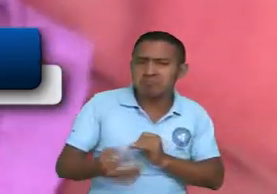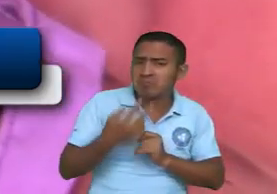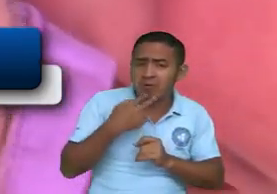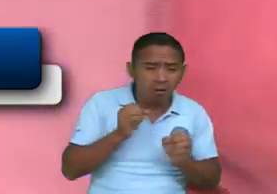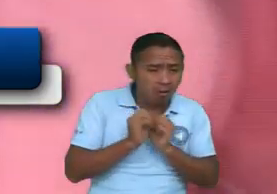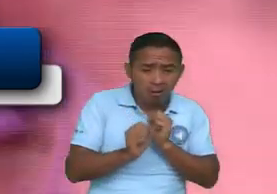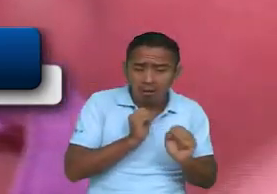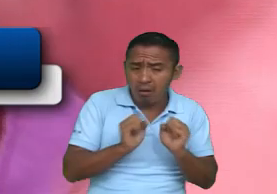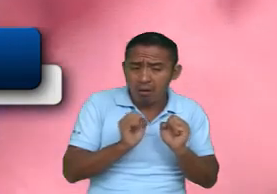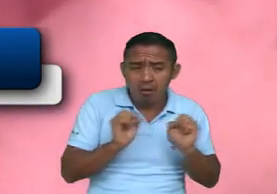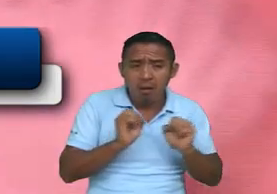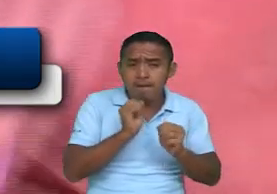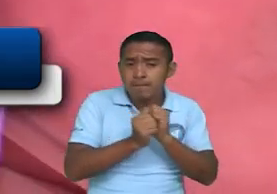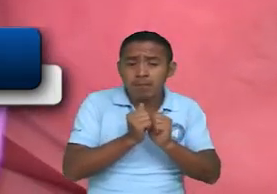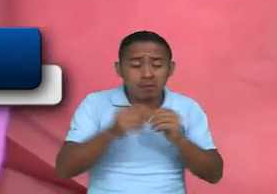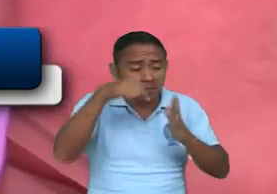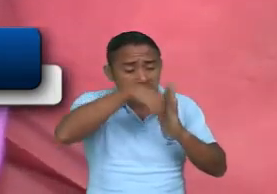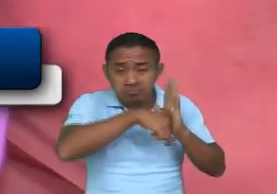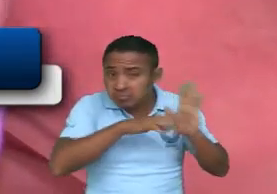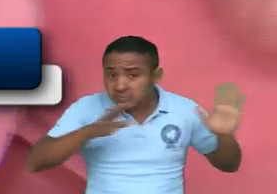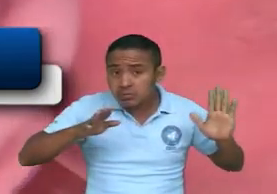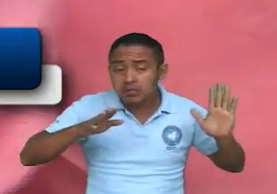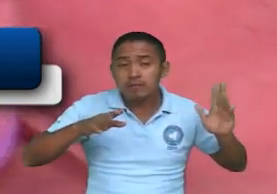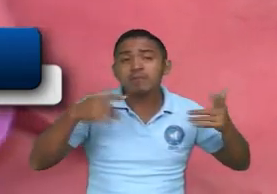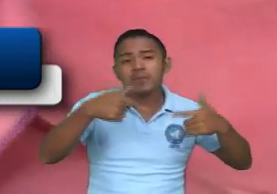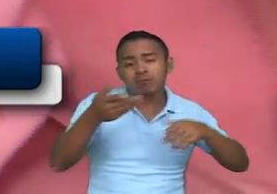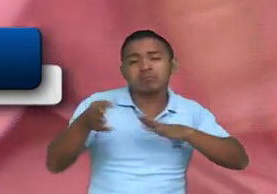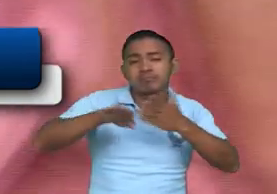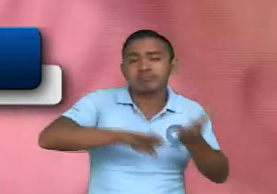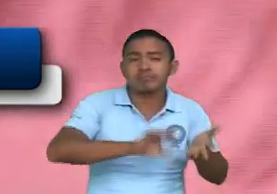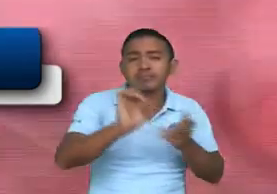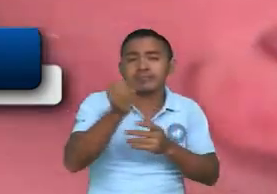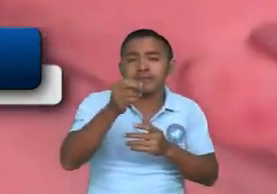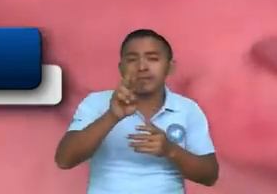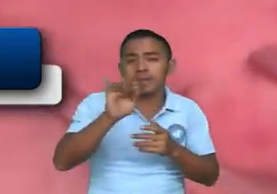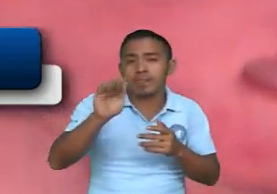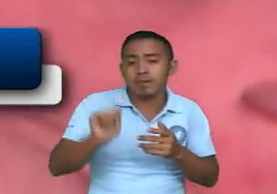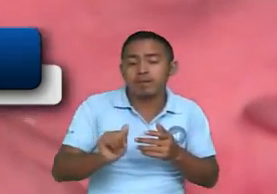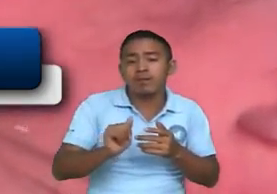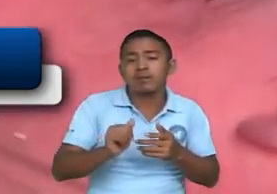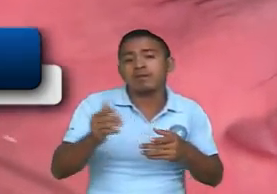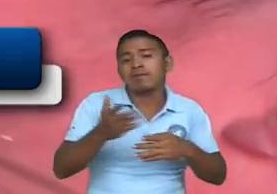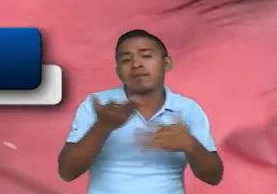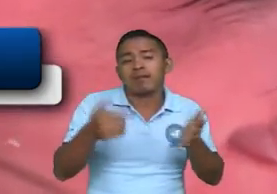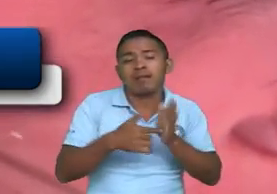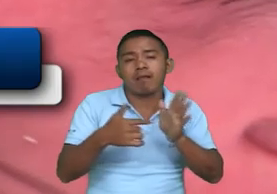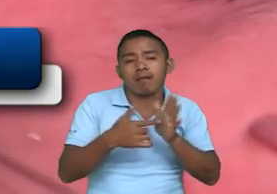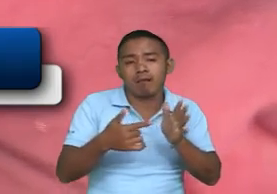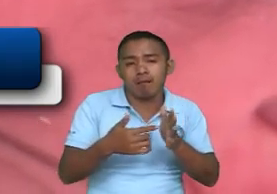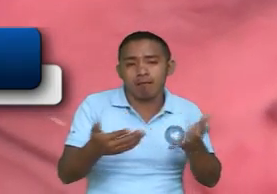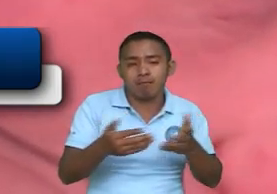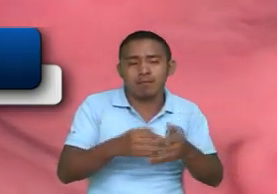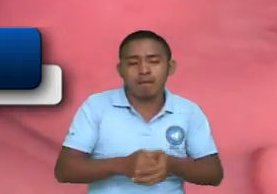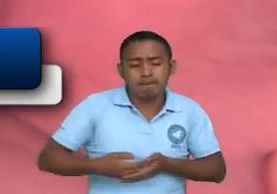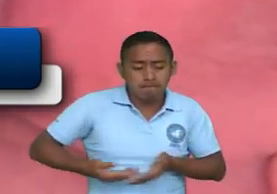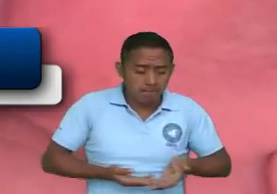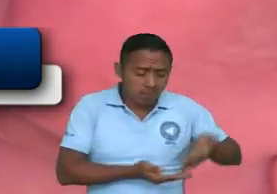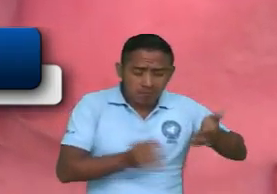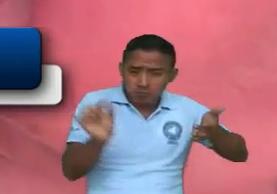realidad es algo que pasa dentro de bebés que son aparentemente sanos y que en la parte de su examen